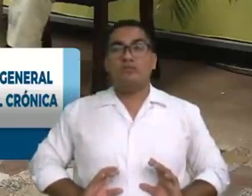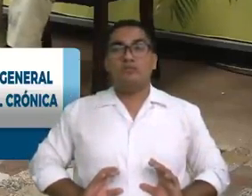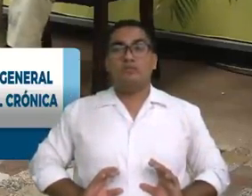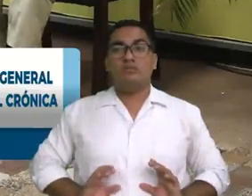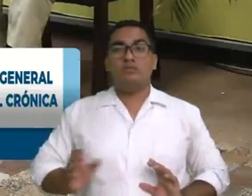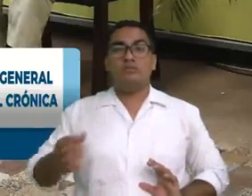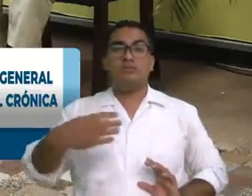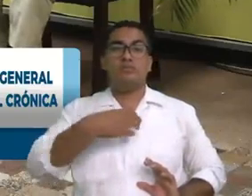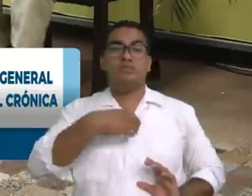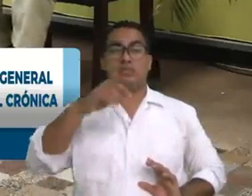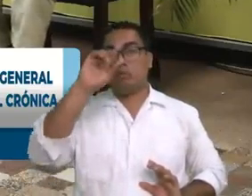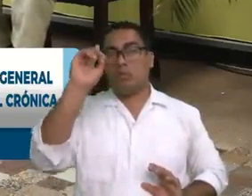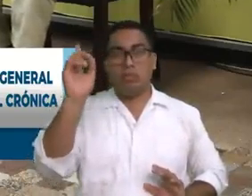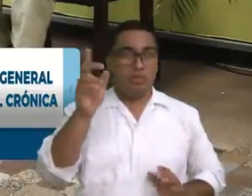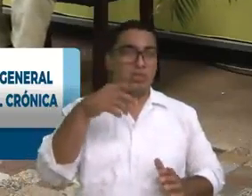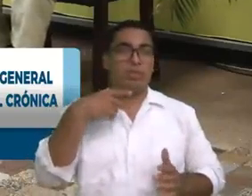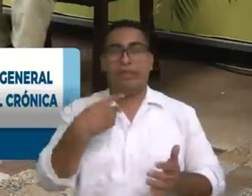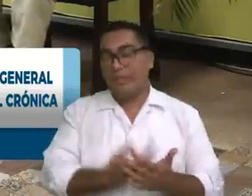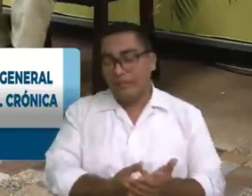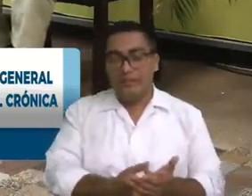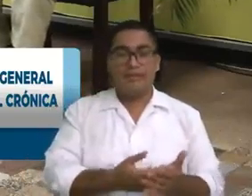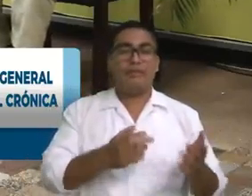algún desmayo o alguna